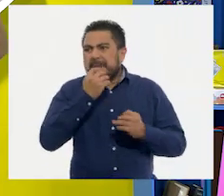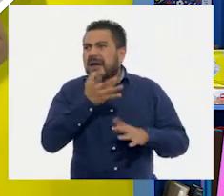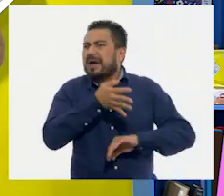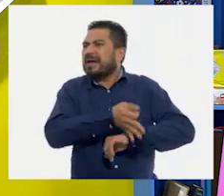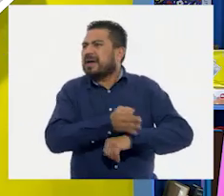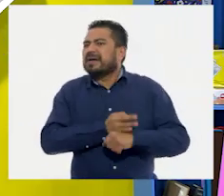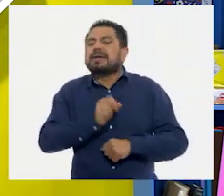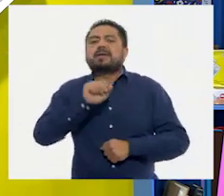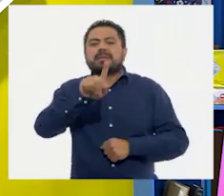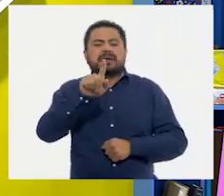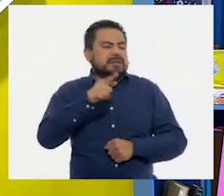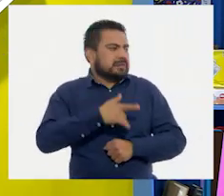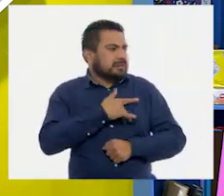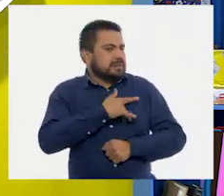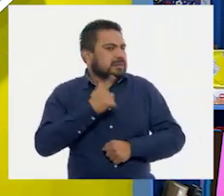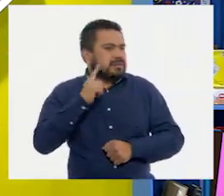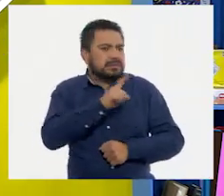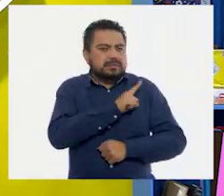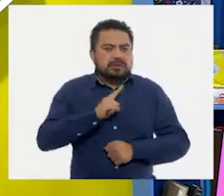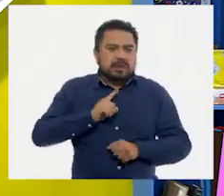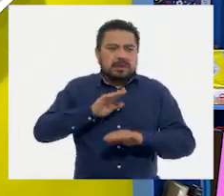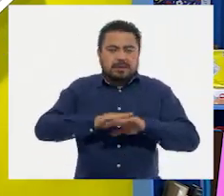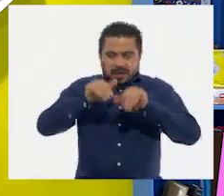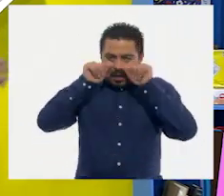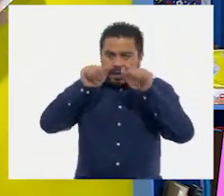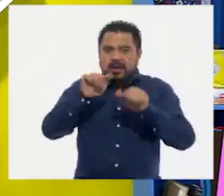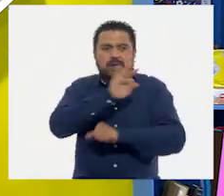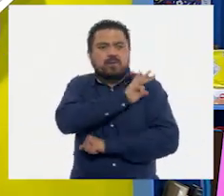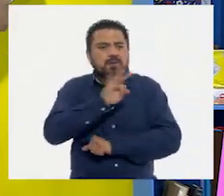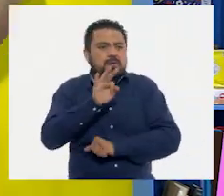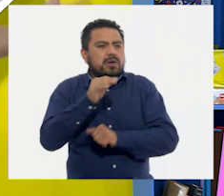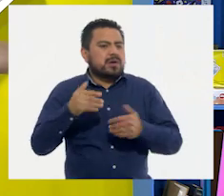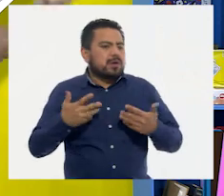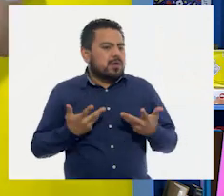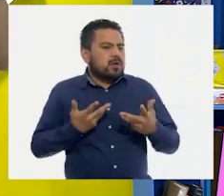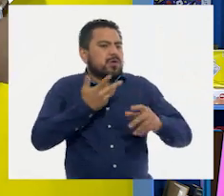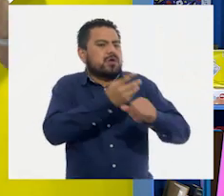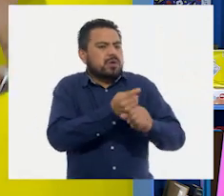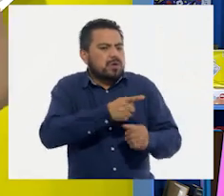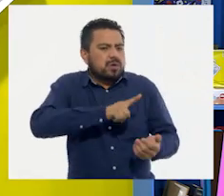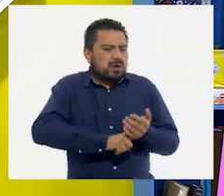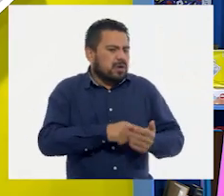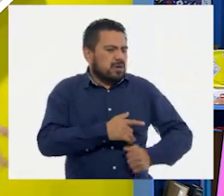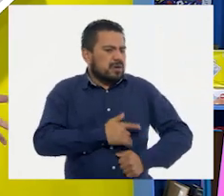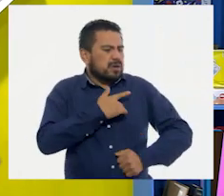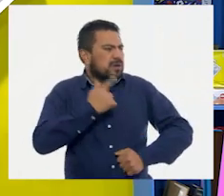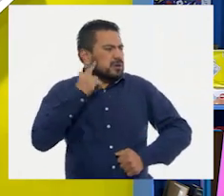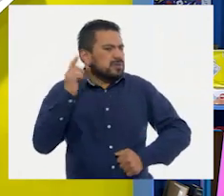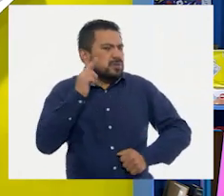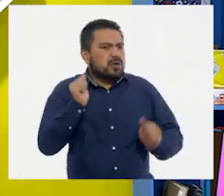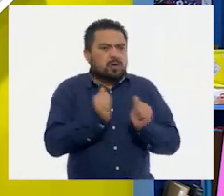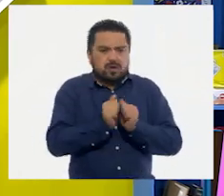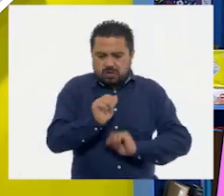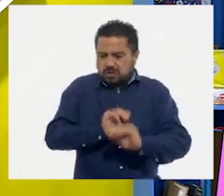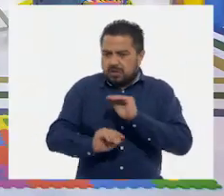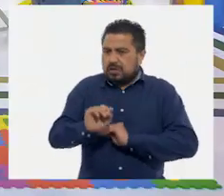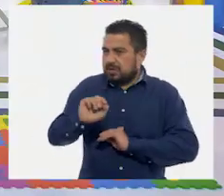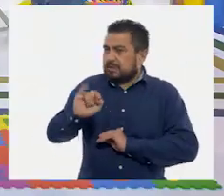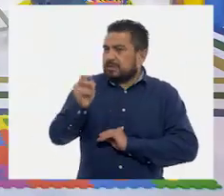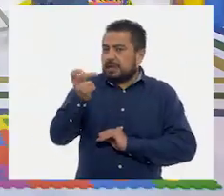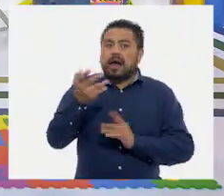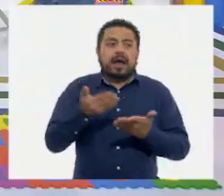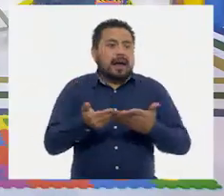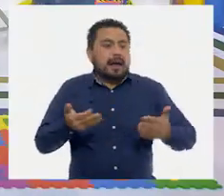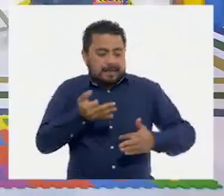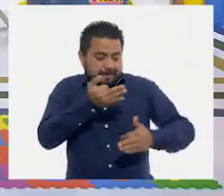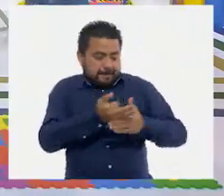divertido! Pero también suena que tengo que poner mucha atención para poder complementar mis sonidos con mis movimientos. Así es. Vamos a